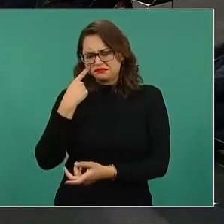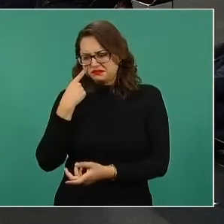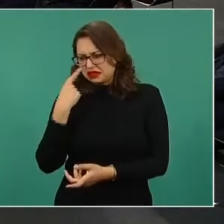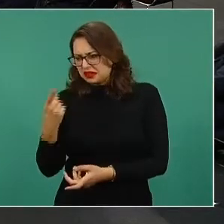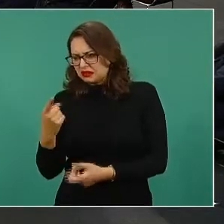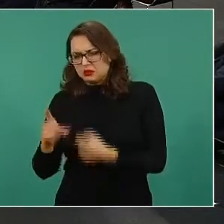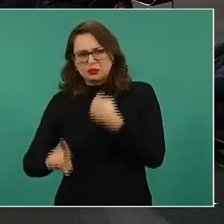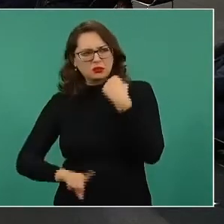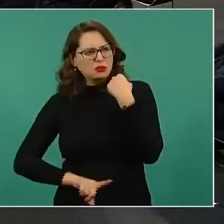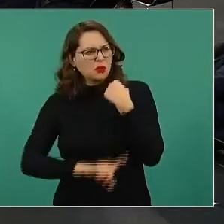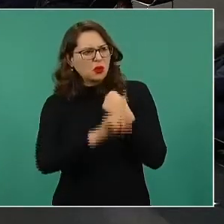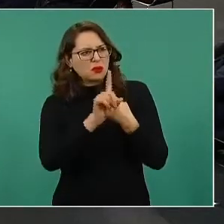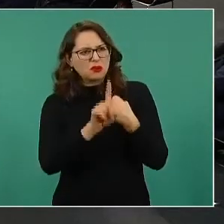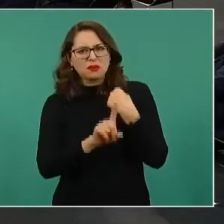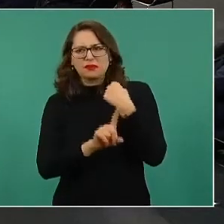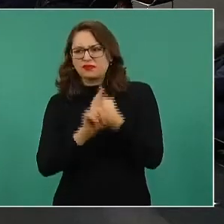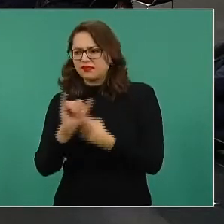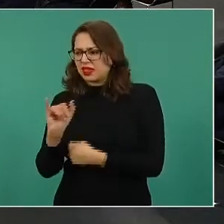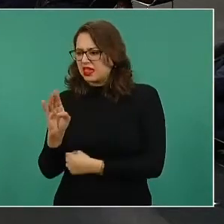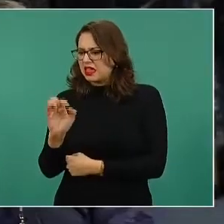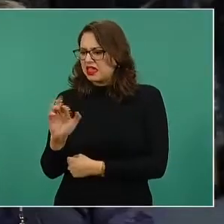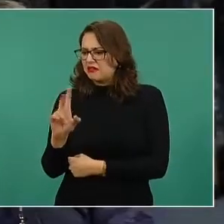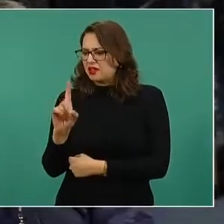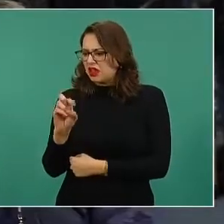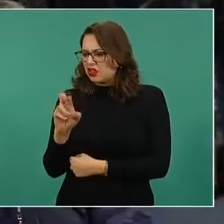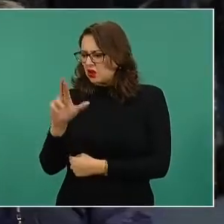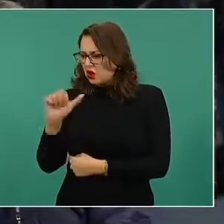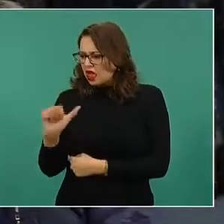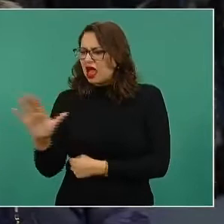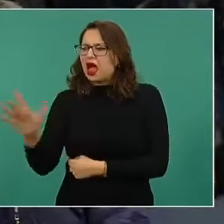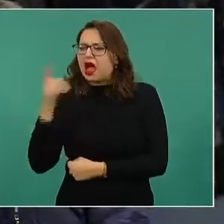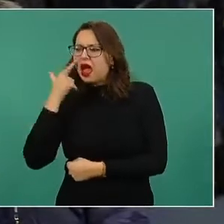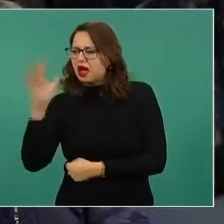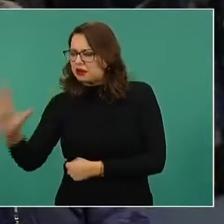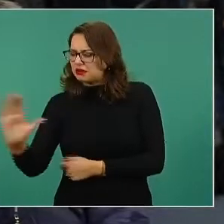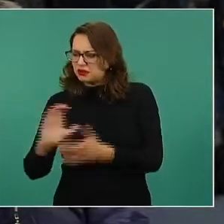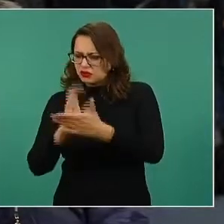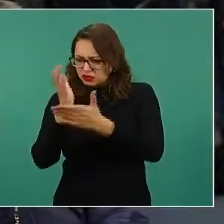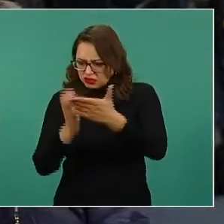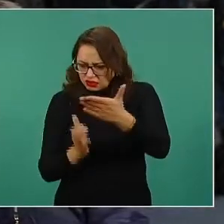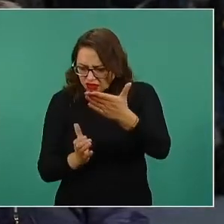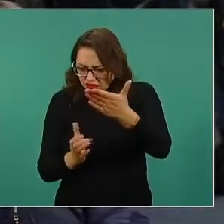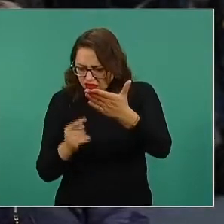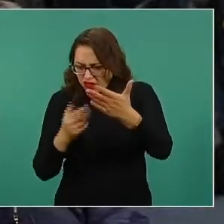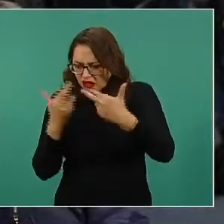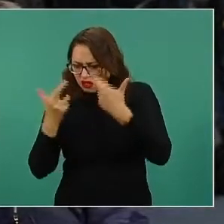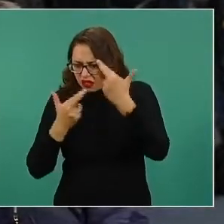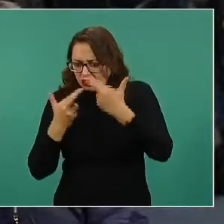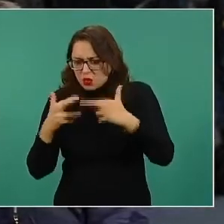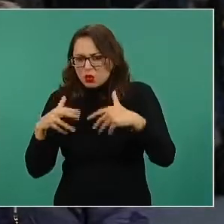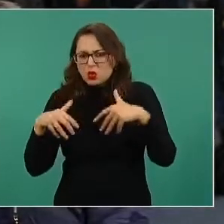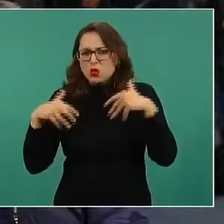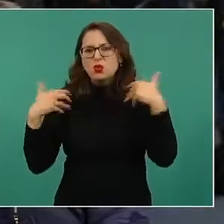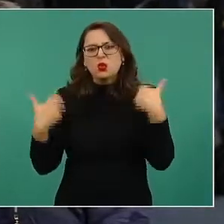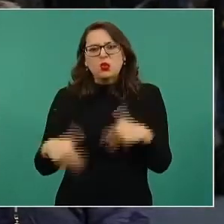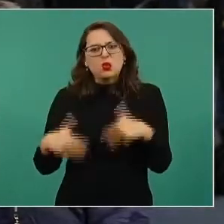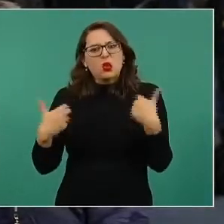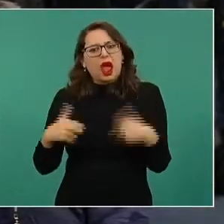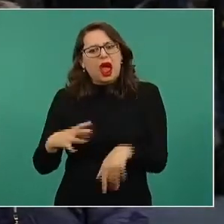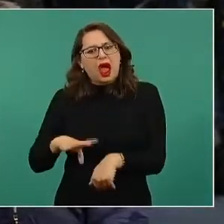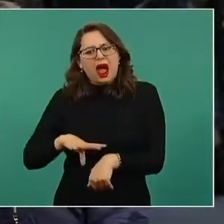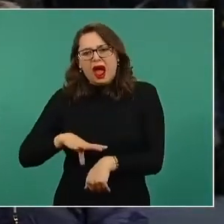tenido Iberdrola, checaron los contratos, se dieron cuenta que eran leoninos también para esa